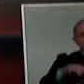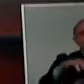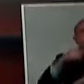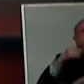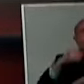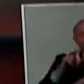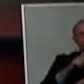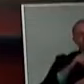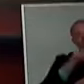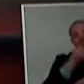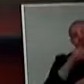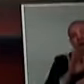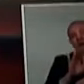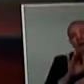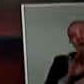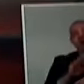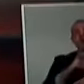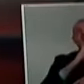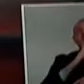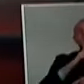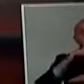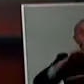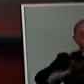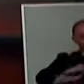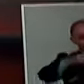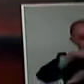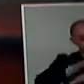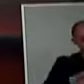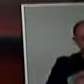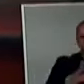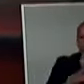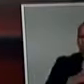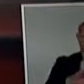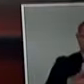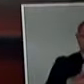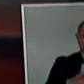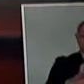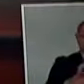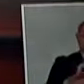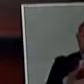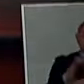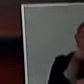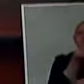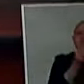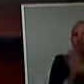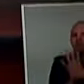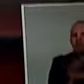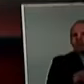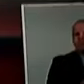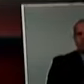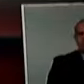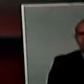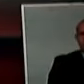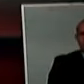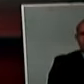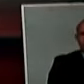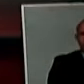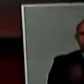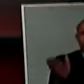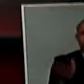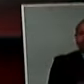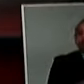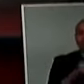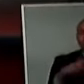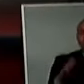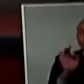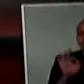pequeño, digamos, charco, acumulación de agua, cosas de esas, pero nada más. Y las marejadas